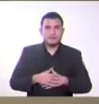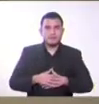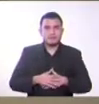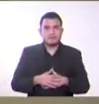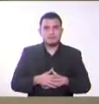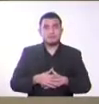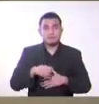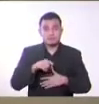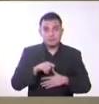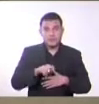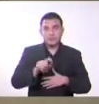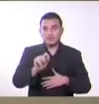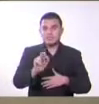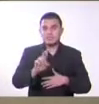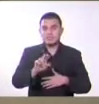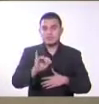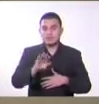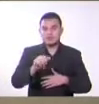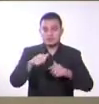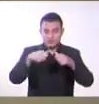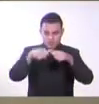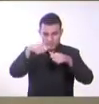impuestos.